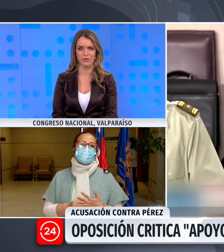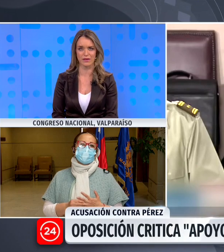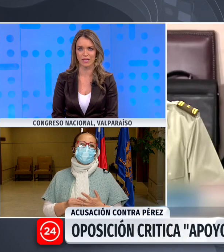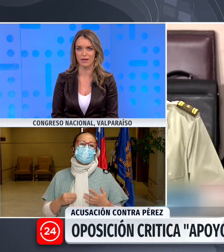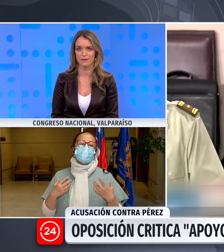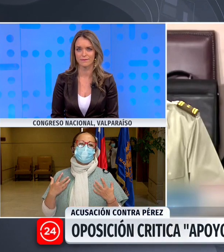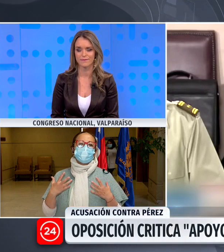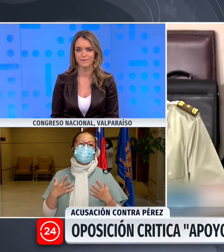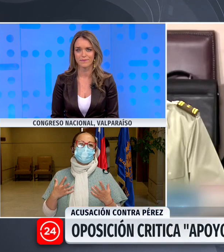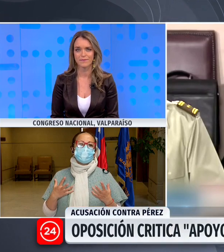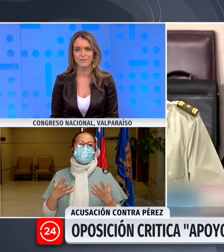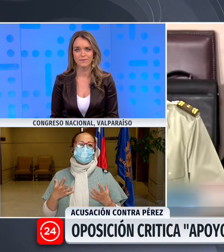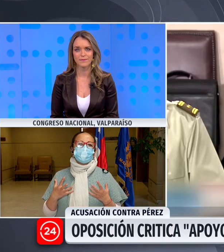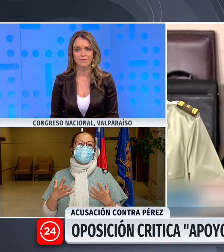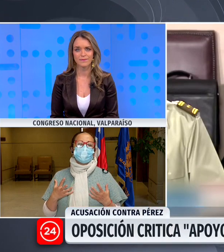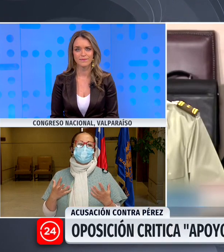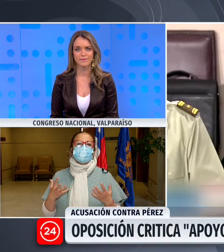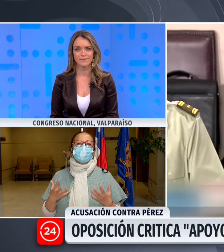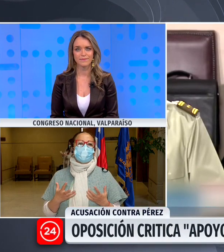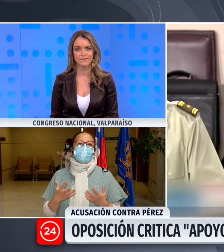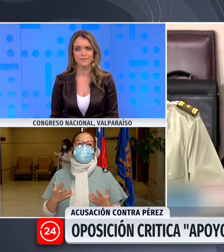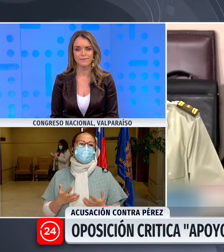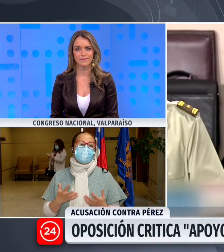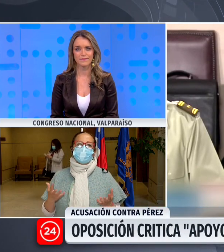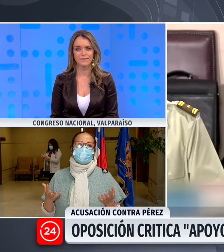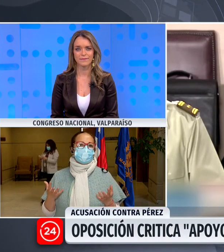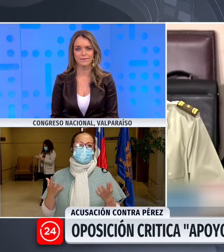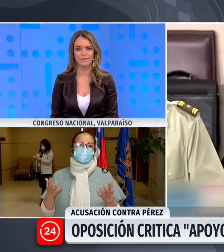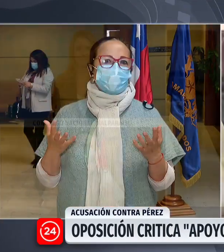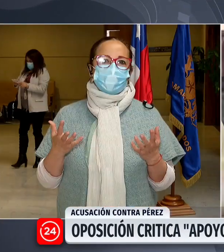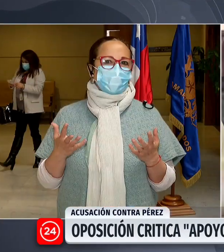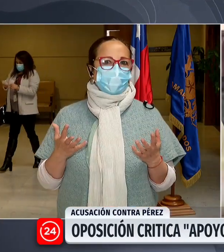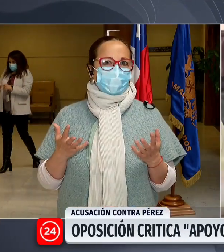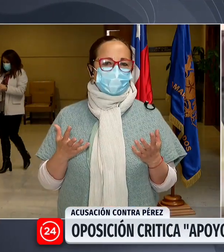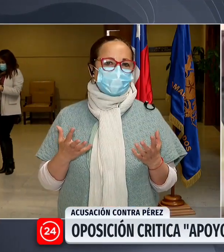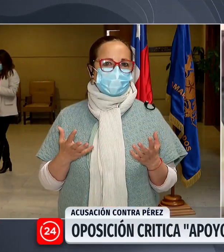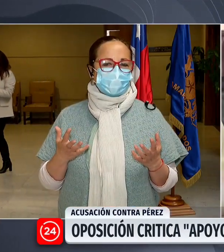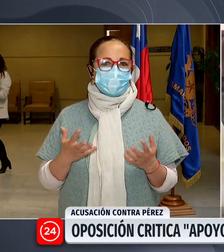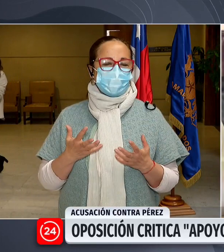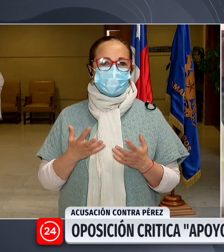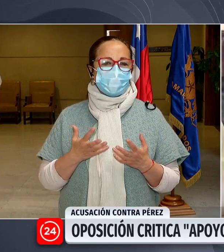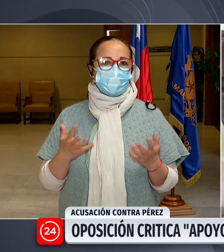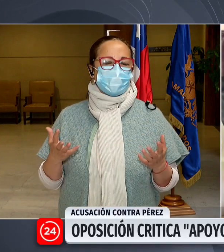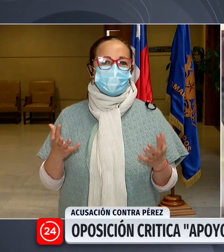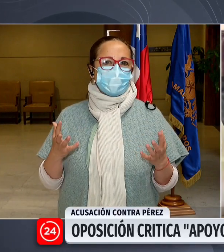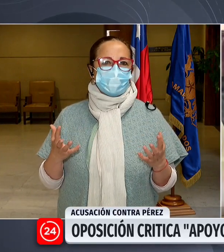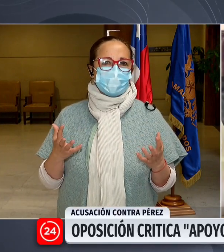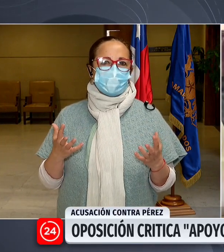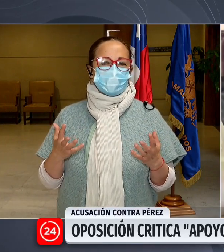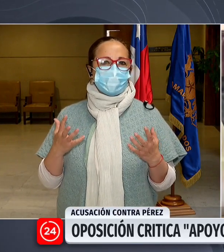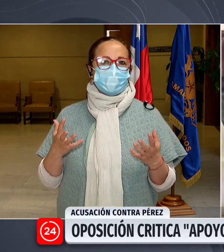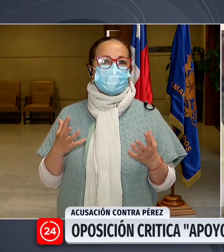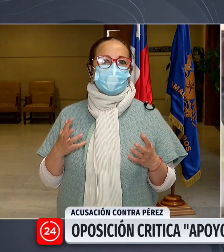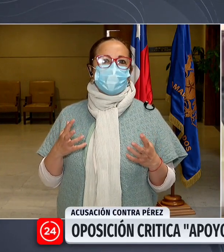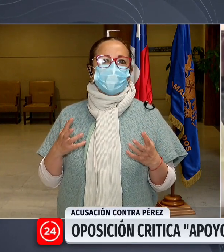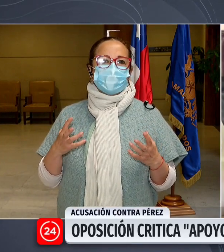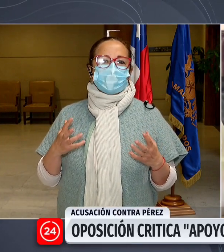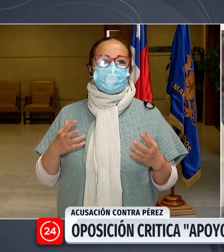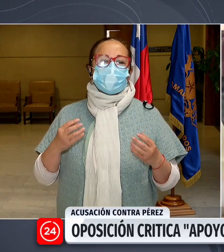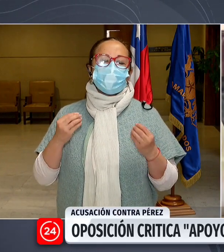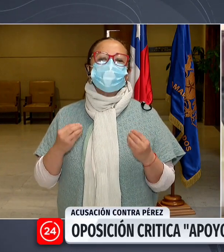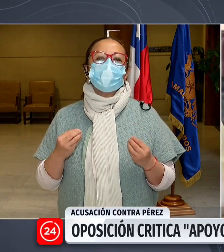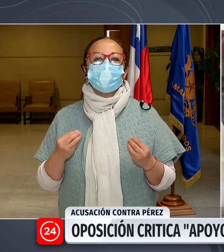tienen responsabilidad? Mira, nosotros en forma particular no nos vamos a lavar las manos de lo que ocurre, ¿no? Eso por ningún motivo desde el punto de vista